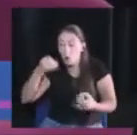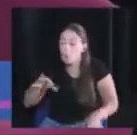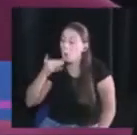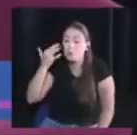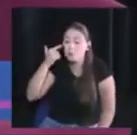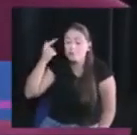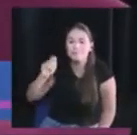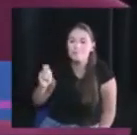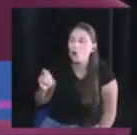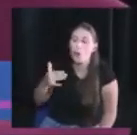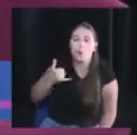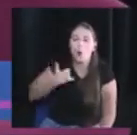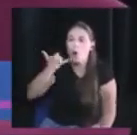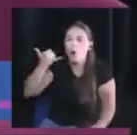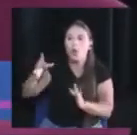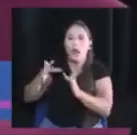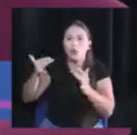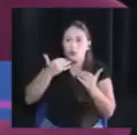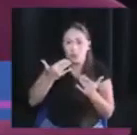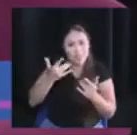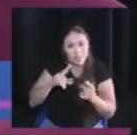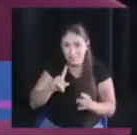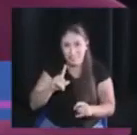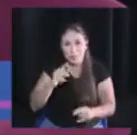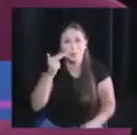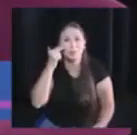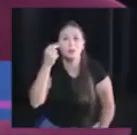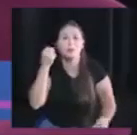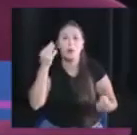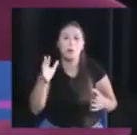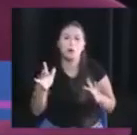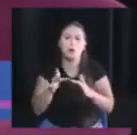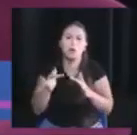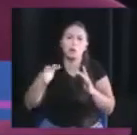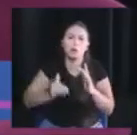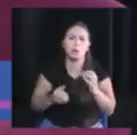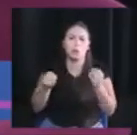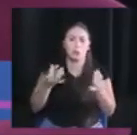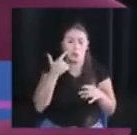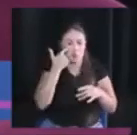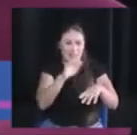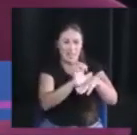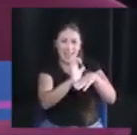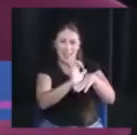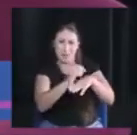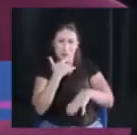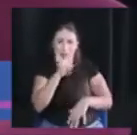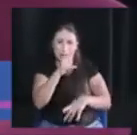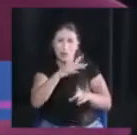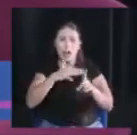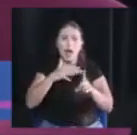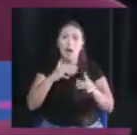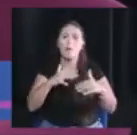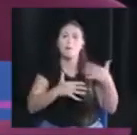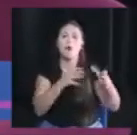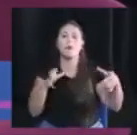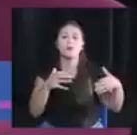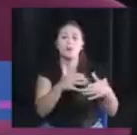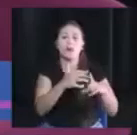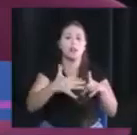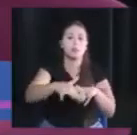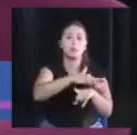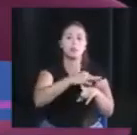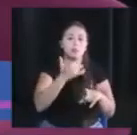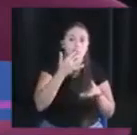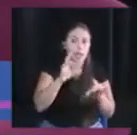El problema es que, fíjate lo que está pasando en Ecuador. Los movimientos ambientalistas no tienen claro